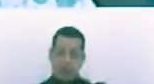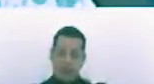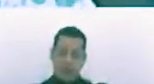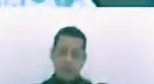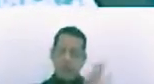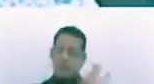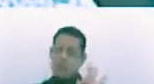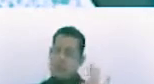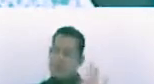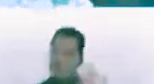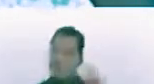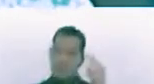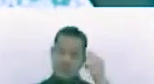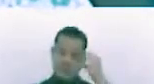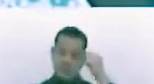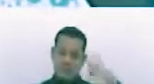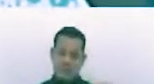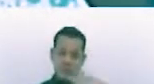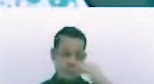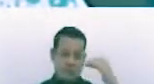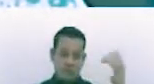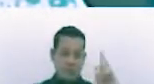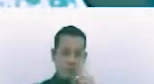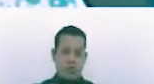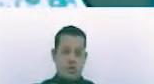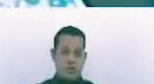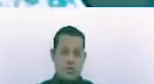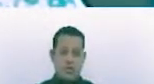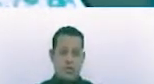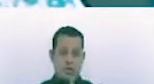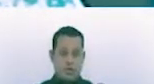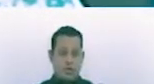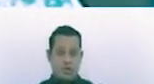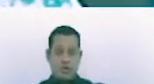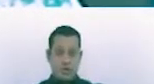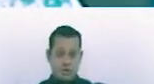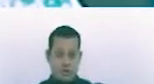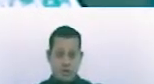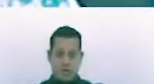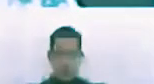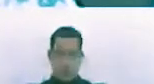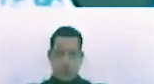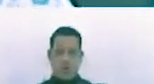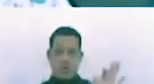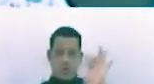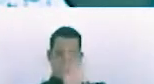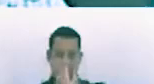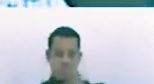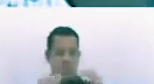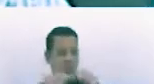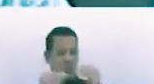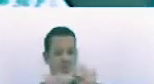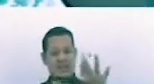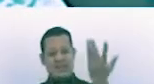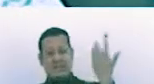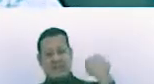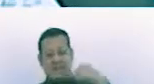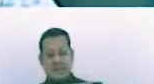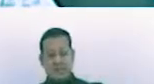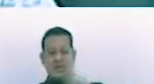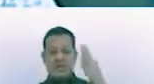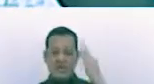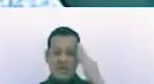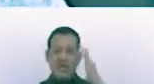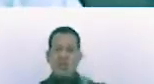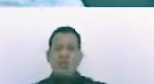Preferirían que en este país no tuviéramos al gobernante que tenemos y preferirían estar en el pasado. Porque ¿saben por